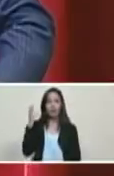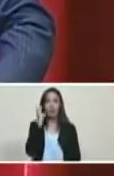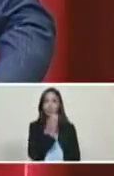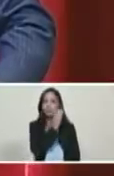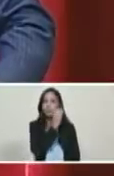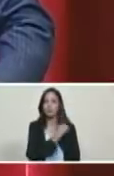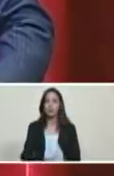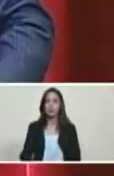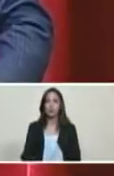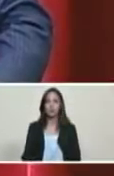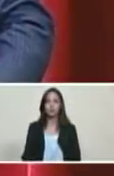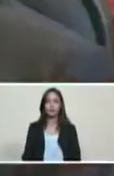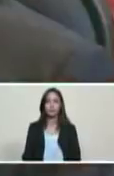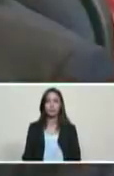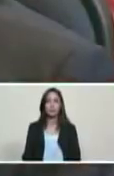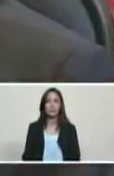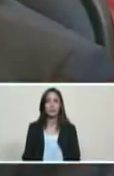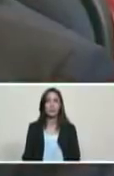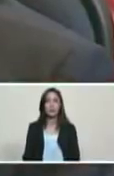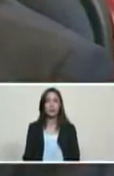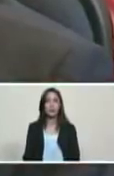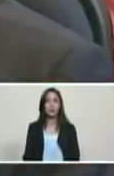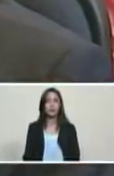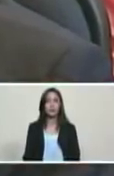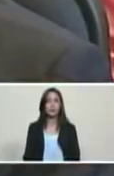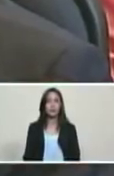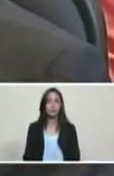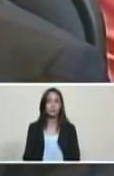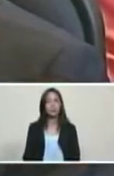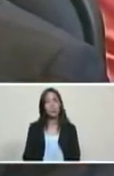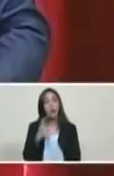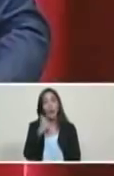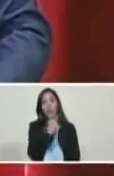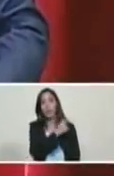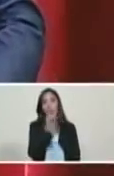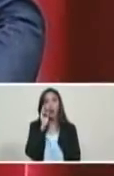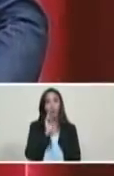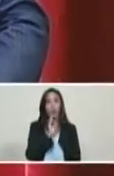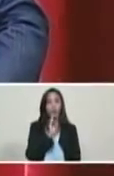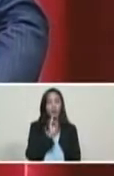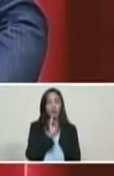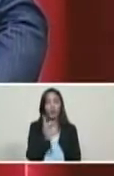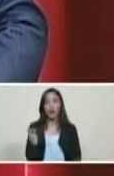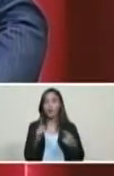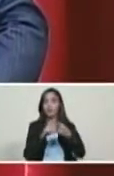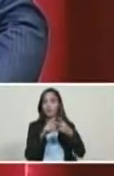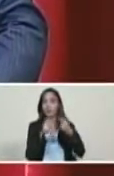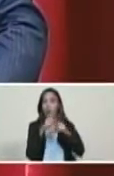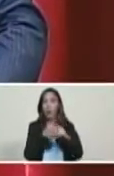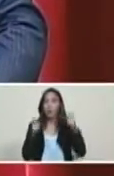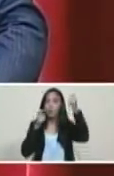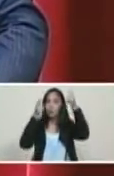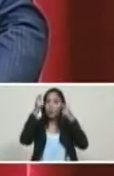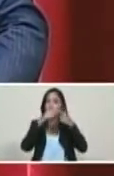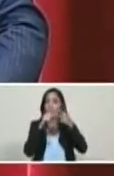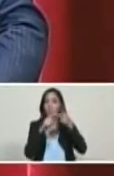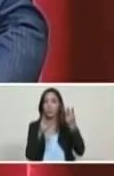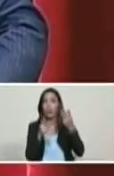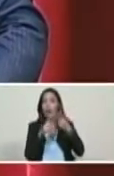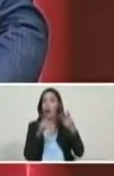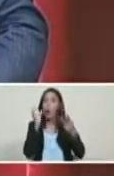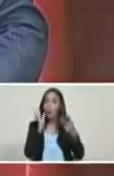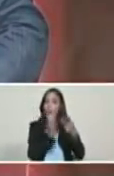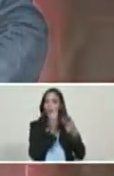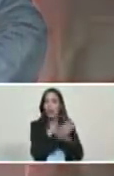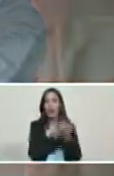fue Chávez. Así son todavía ellos. Porque el que diga Bolívar, Martí, Fidel y Chávez, está diciendo pueblo en